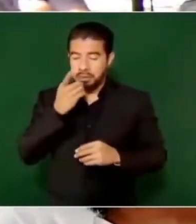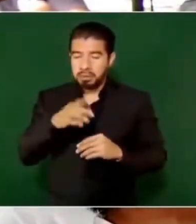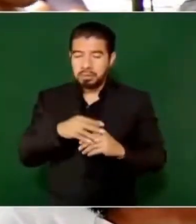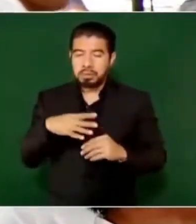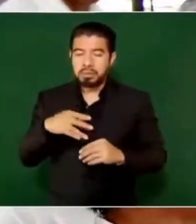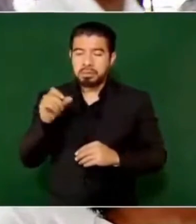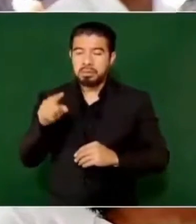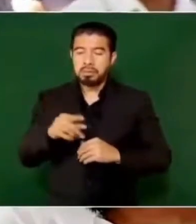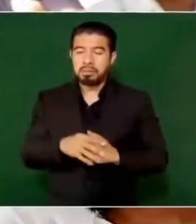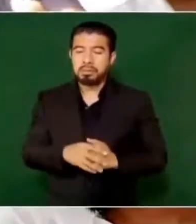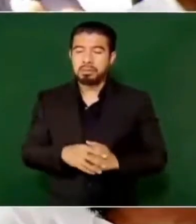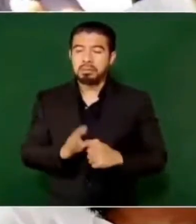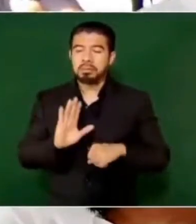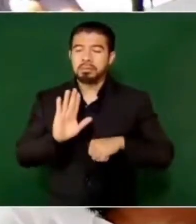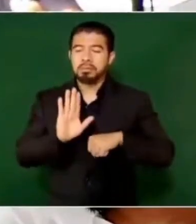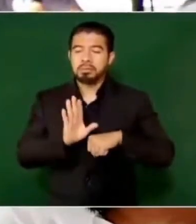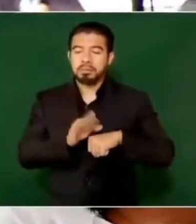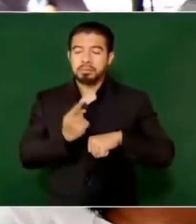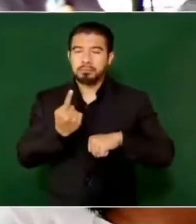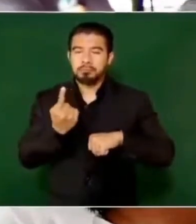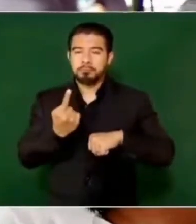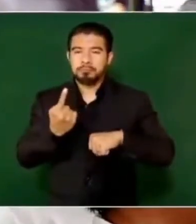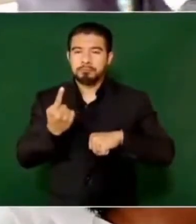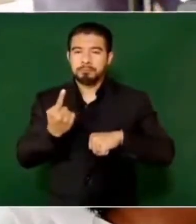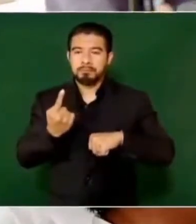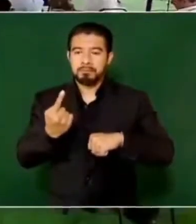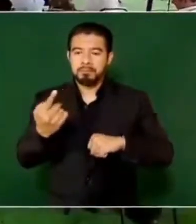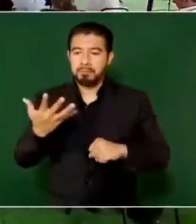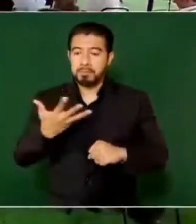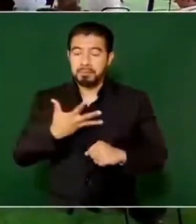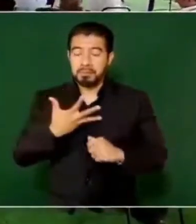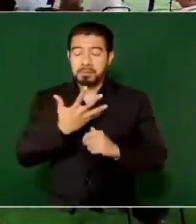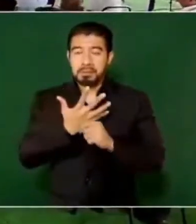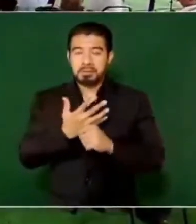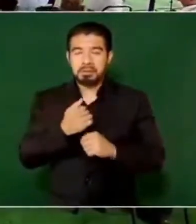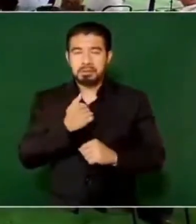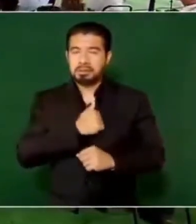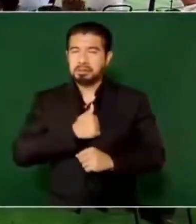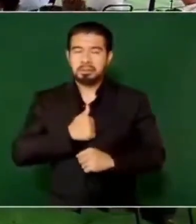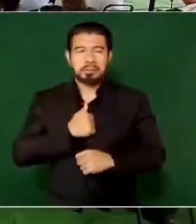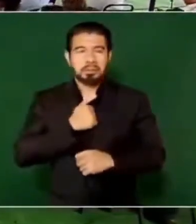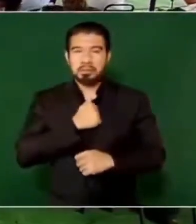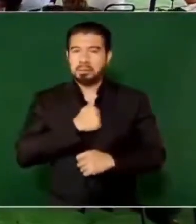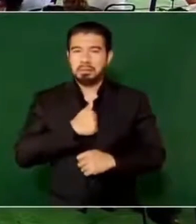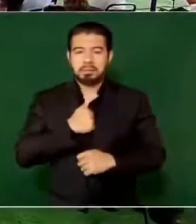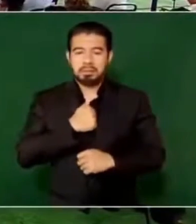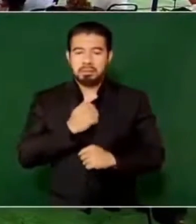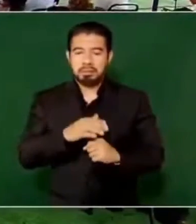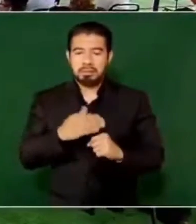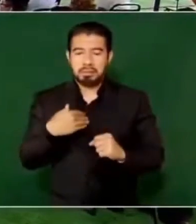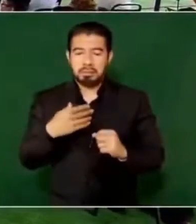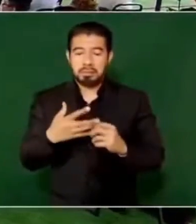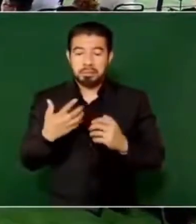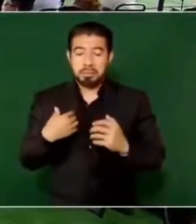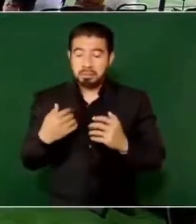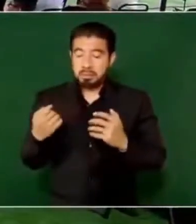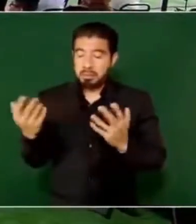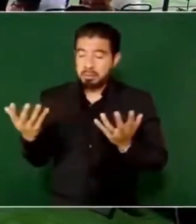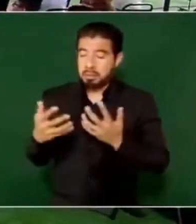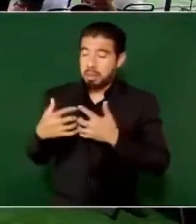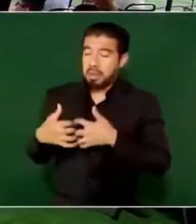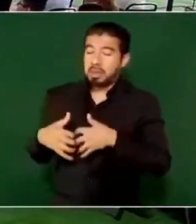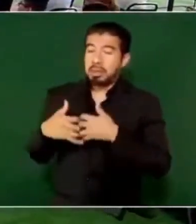comentando, porque están lamentando que se crió la refinería,